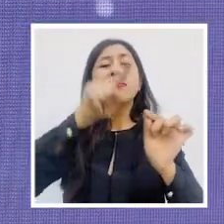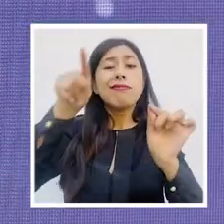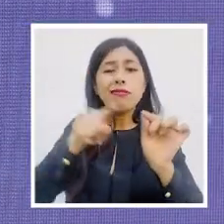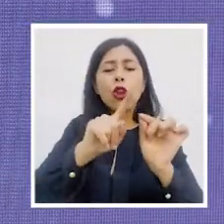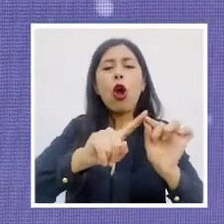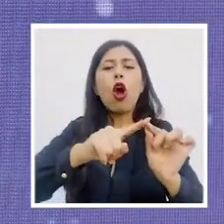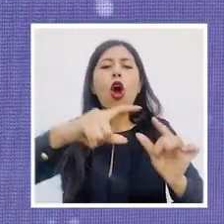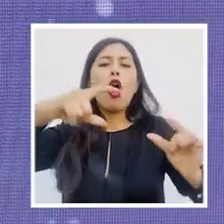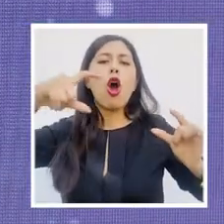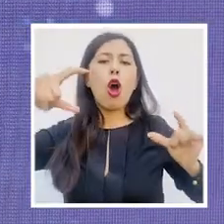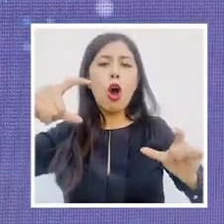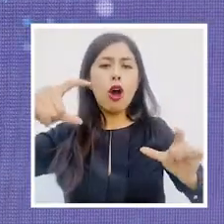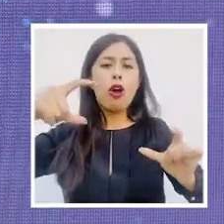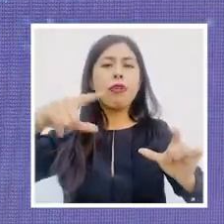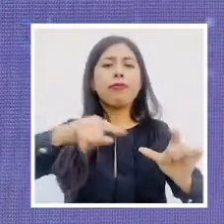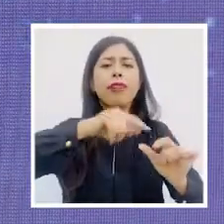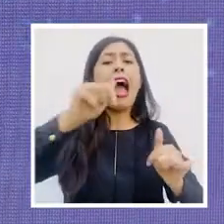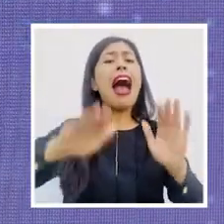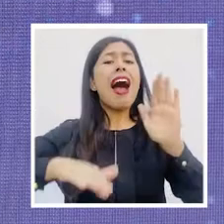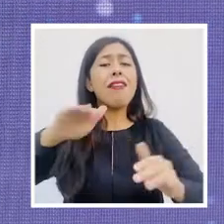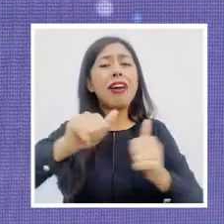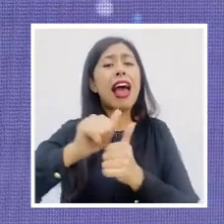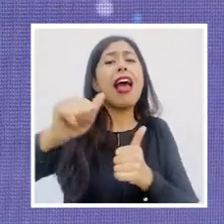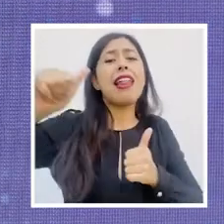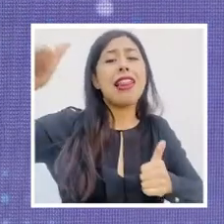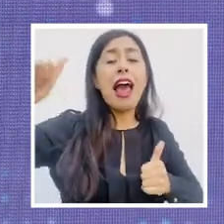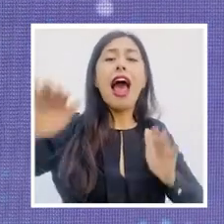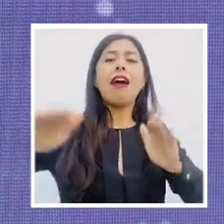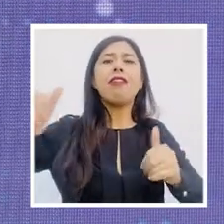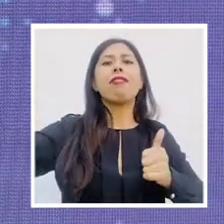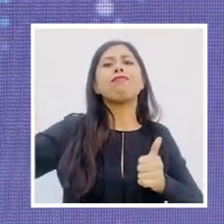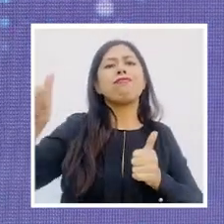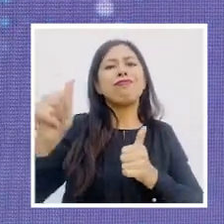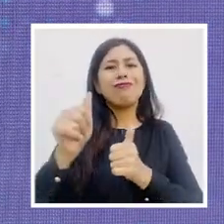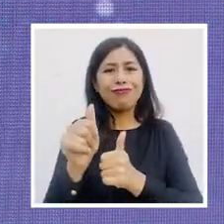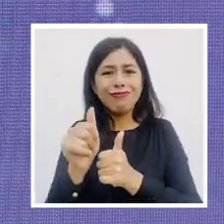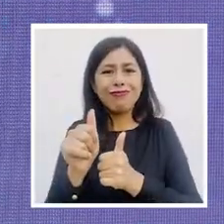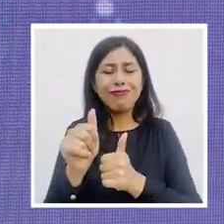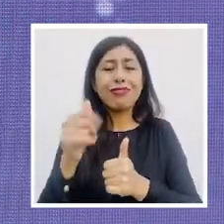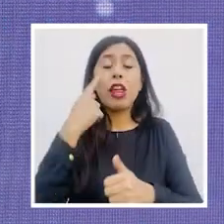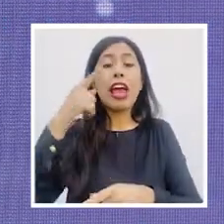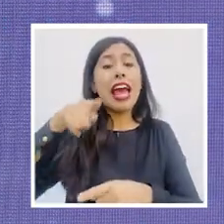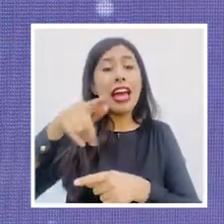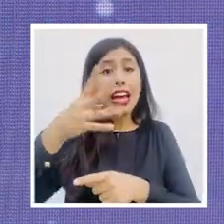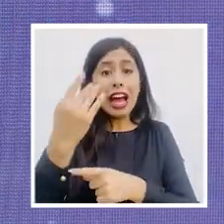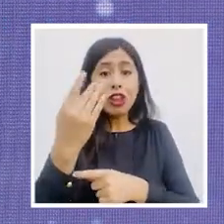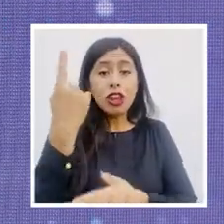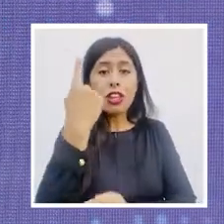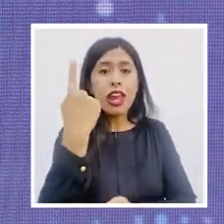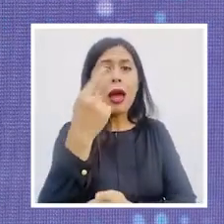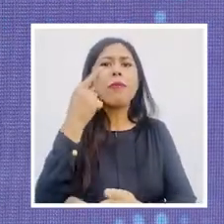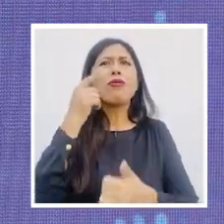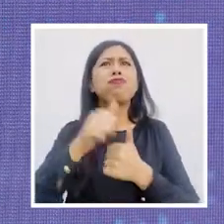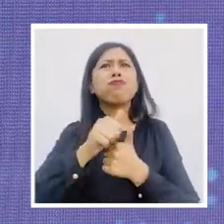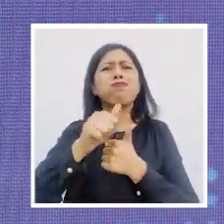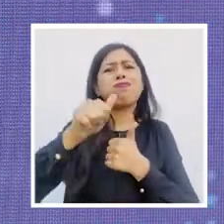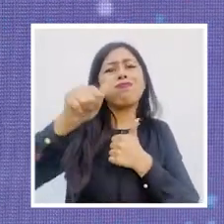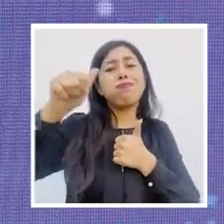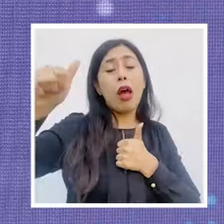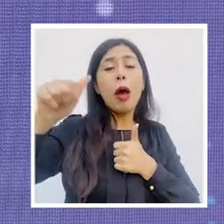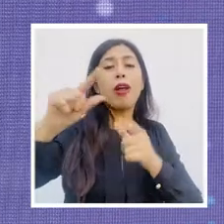está más cerca, de repente está más lejos. En este caso, en el eclipse del 14 de diciembre, la Luna va a estar un poco más lejos.